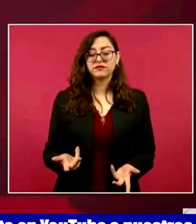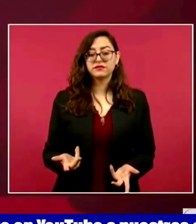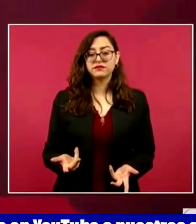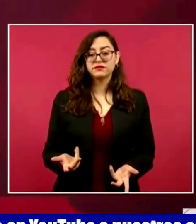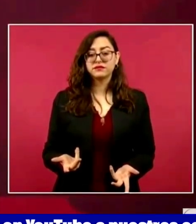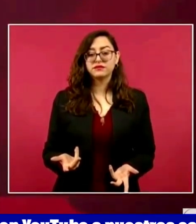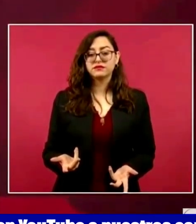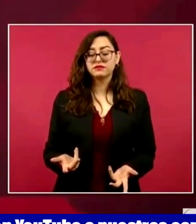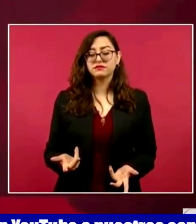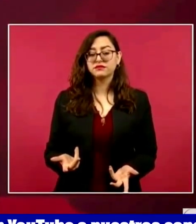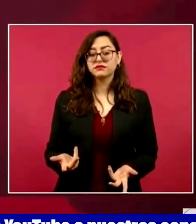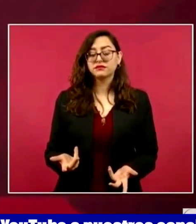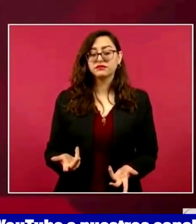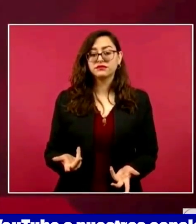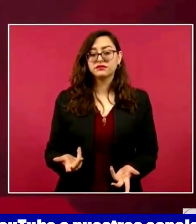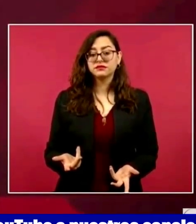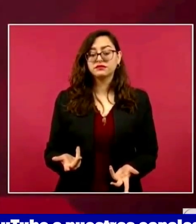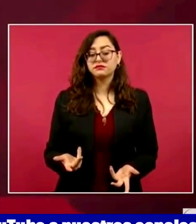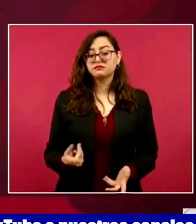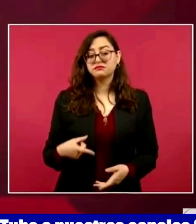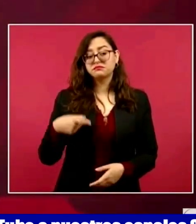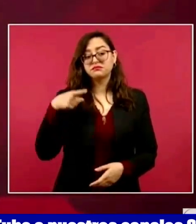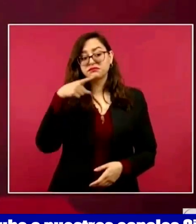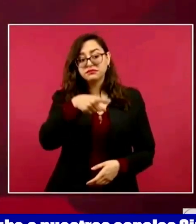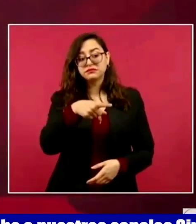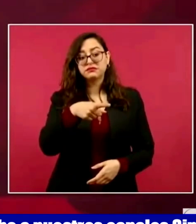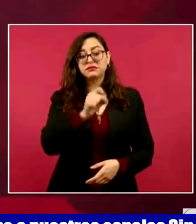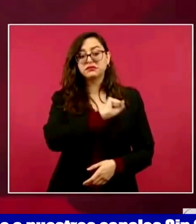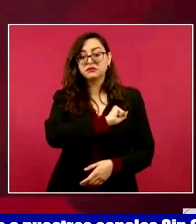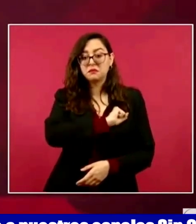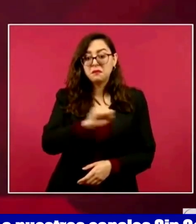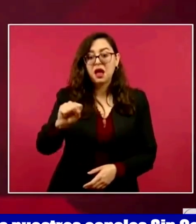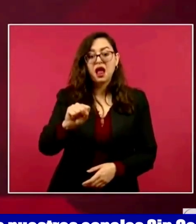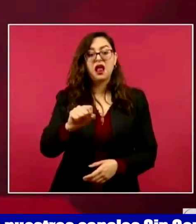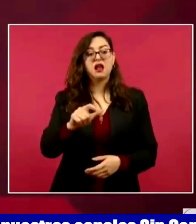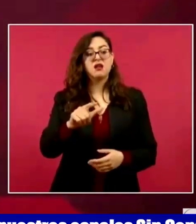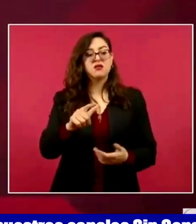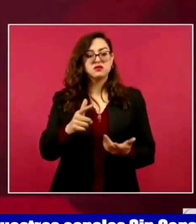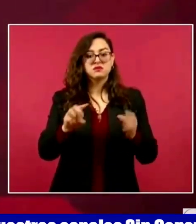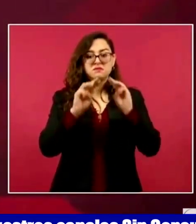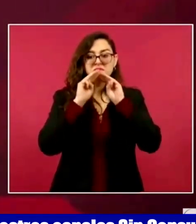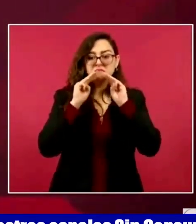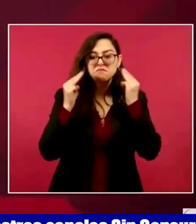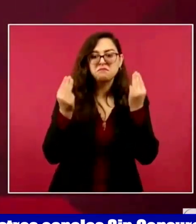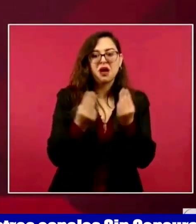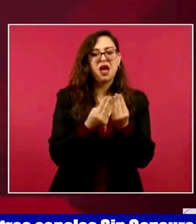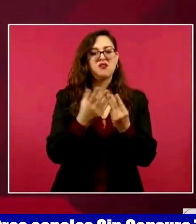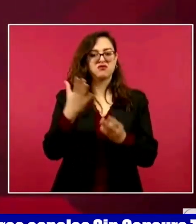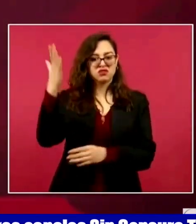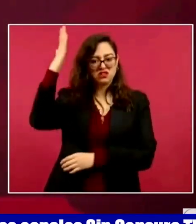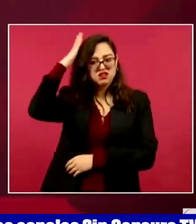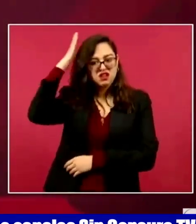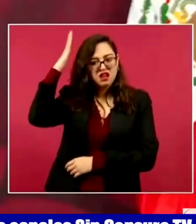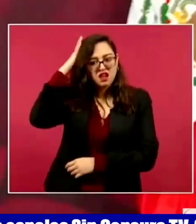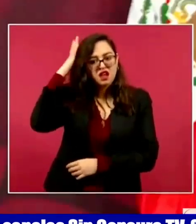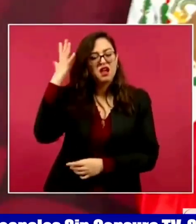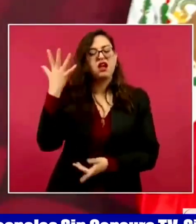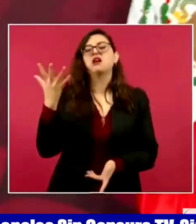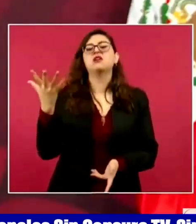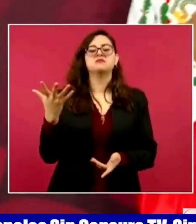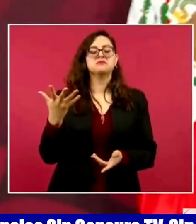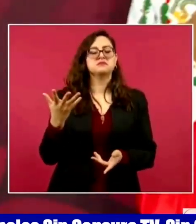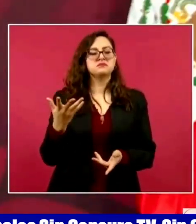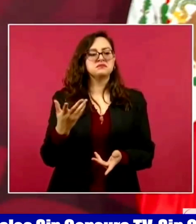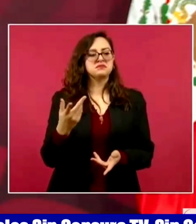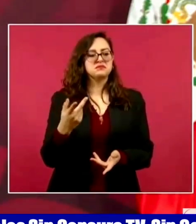como excusa en todo esto que estamos viendo, la liberación de